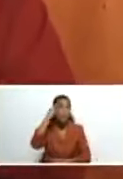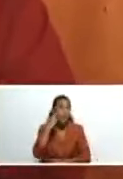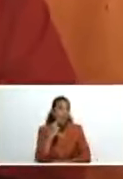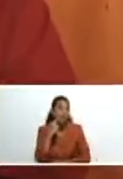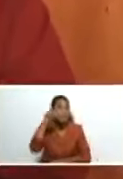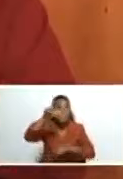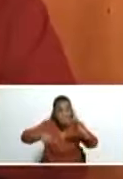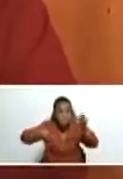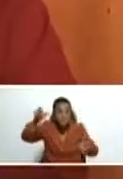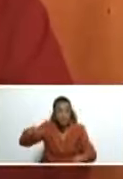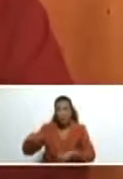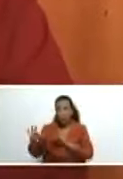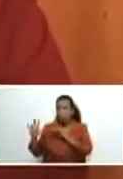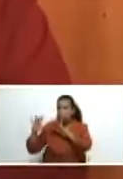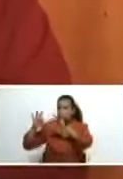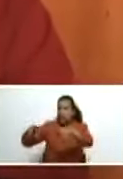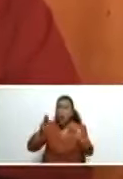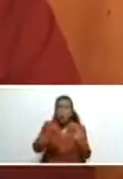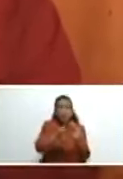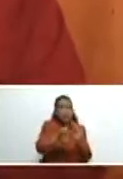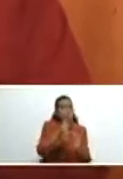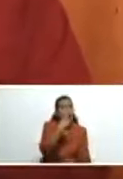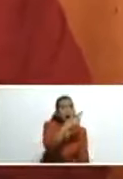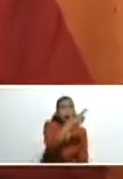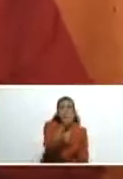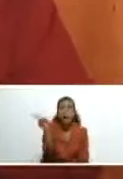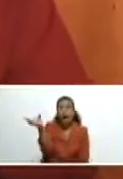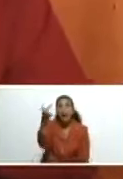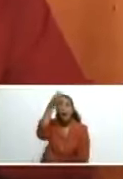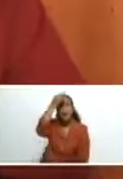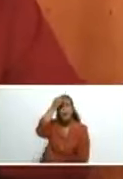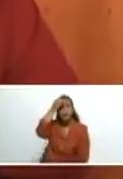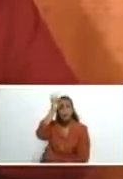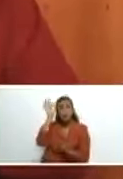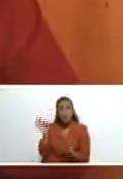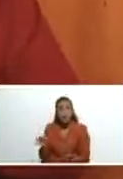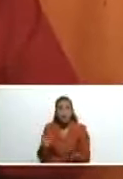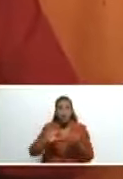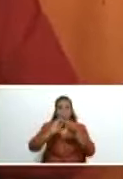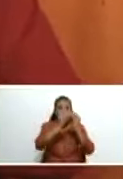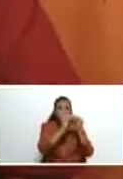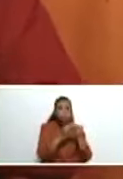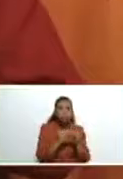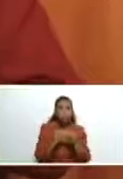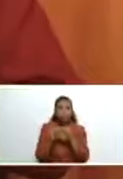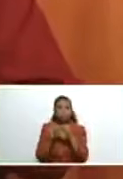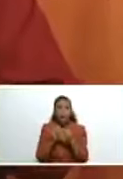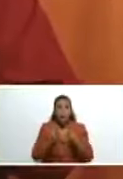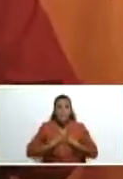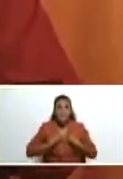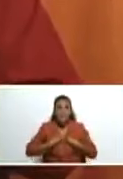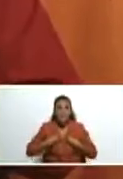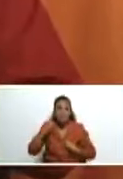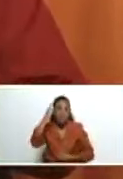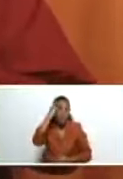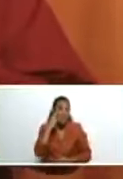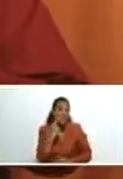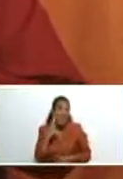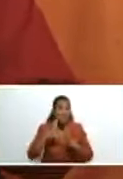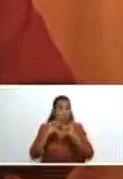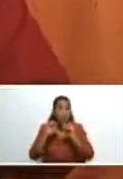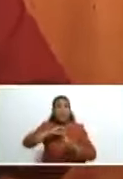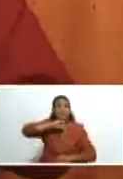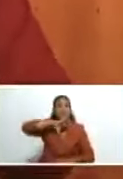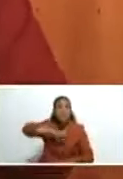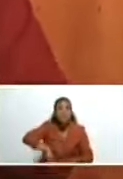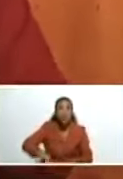que vengan a conocer, a ver todos los objetos de la vida del Libertador, toda la historia